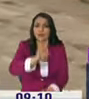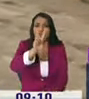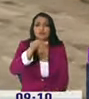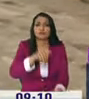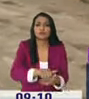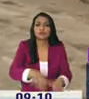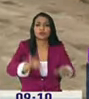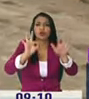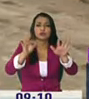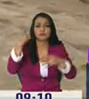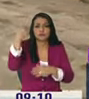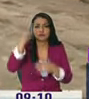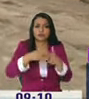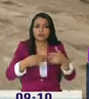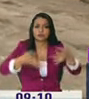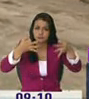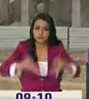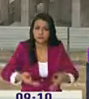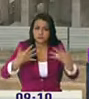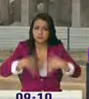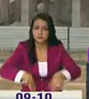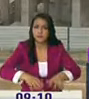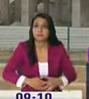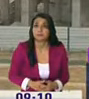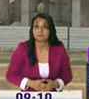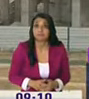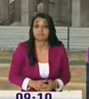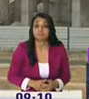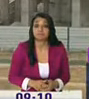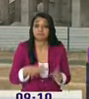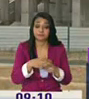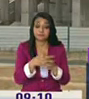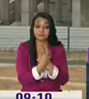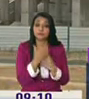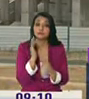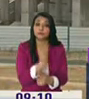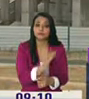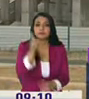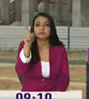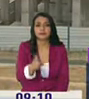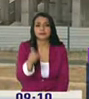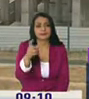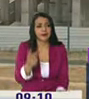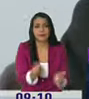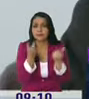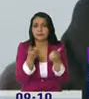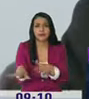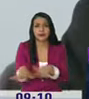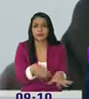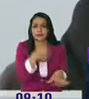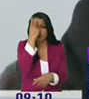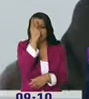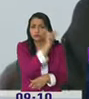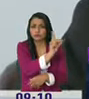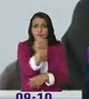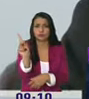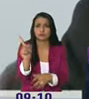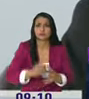2.8 millones que han sido verificados. Y dada la situación actual, dice, es necesario tomar acciones. Determinamos